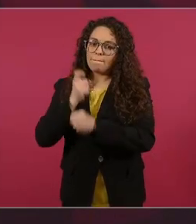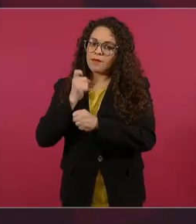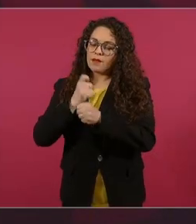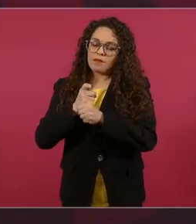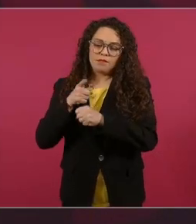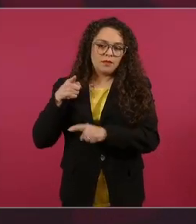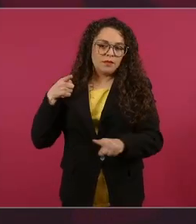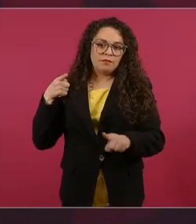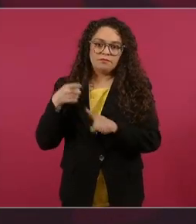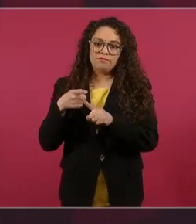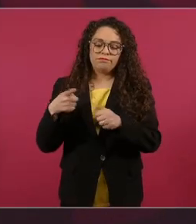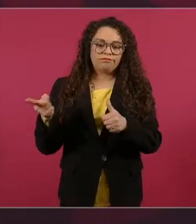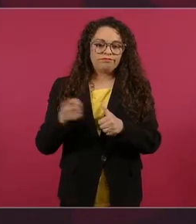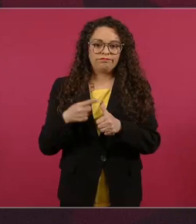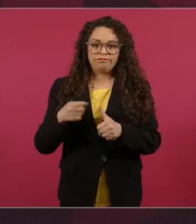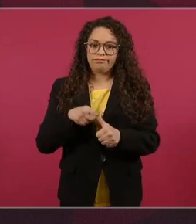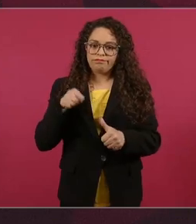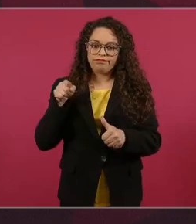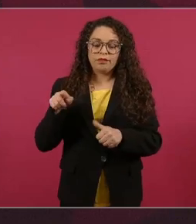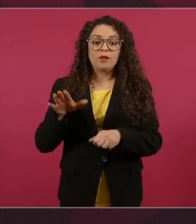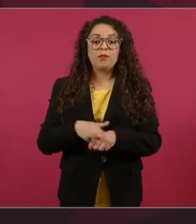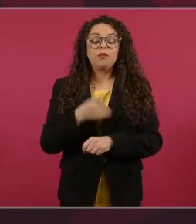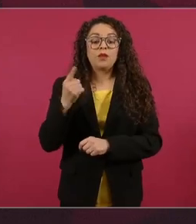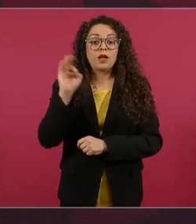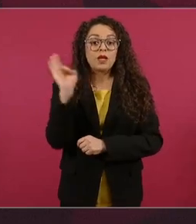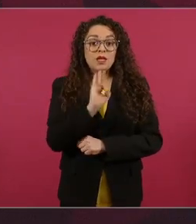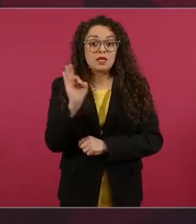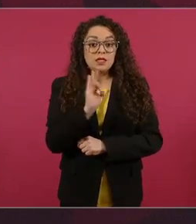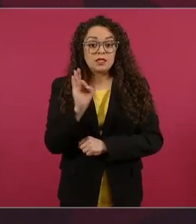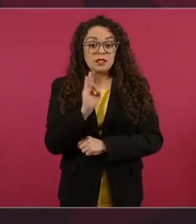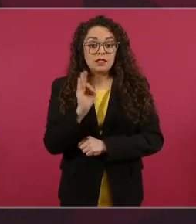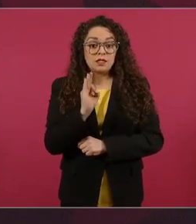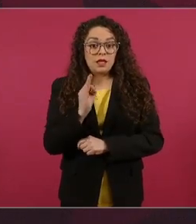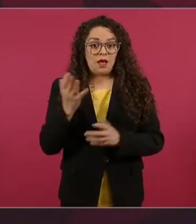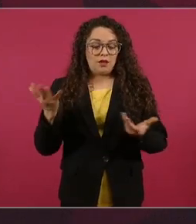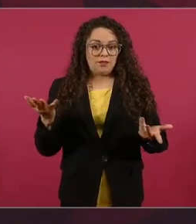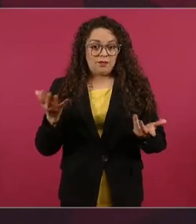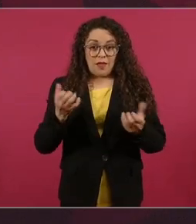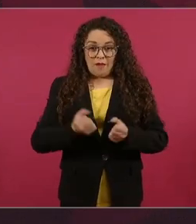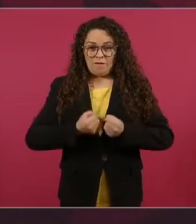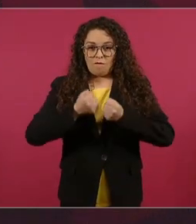Porque si no hay agua, en un caso extremo,